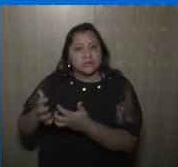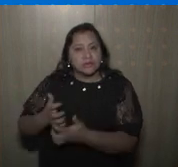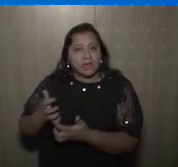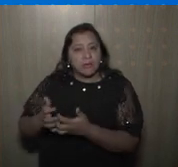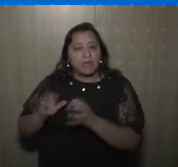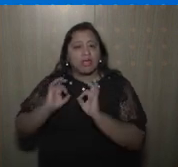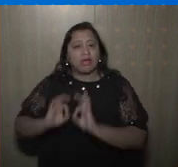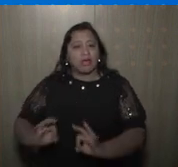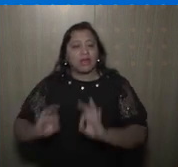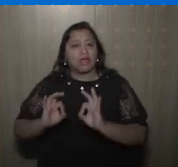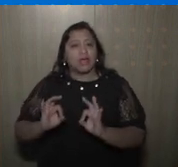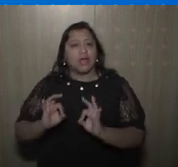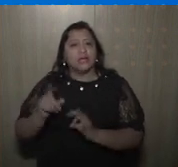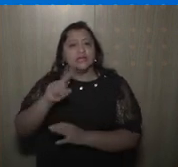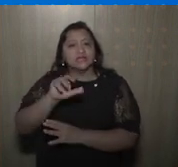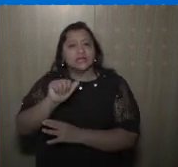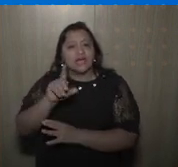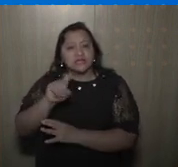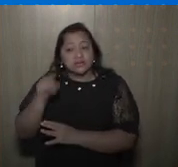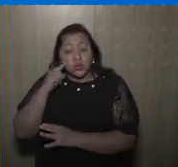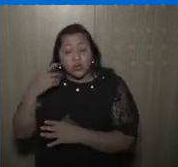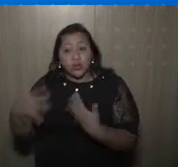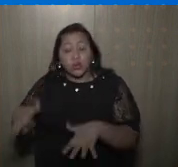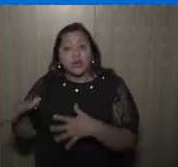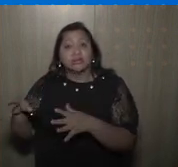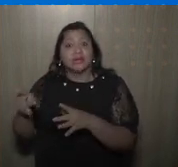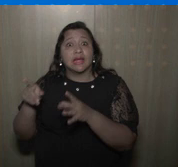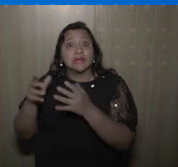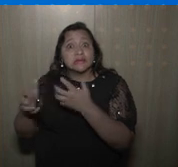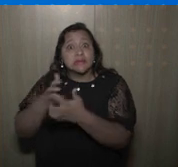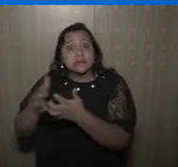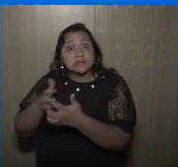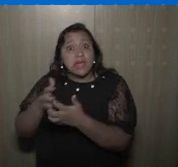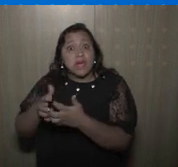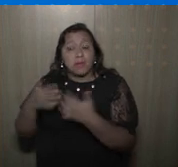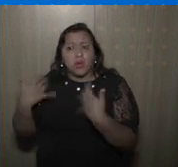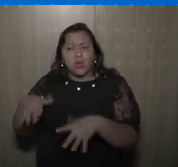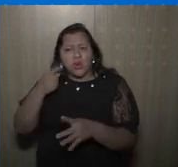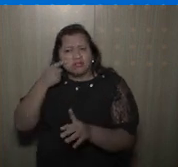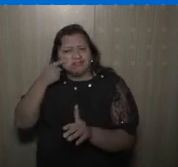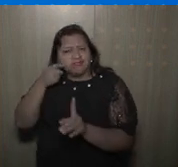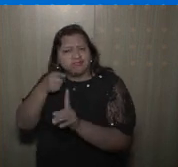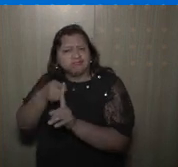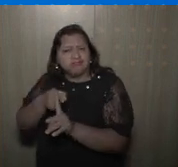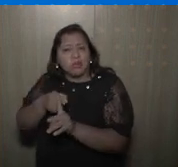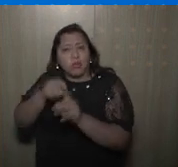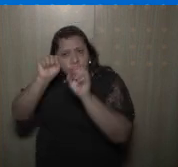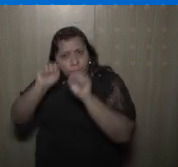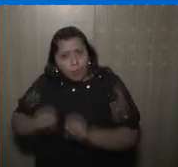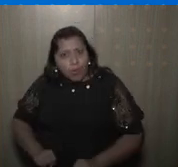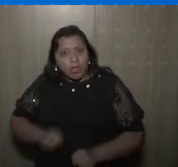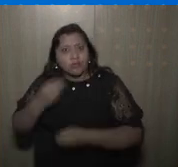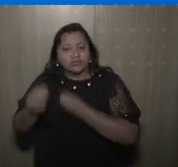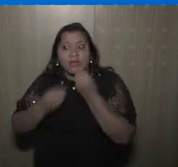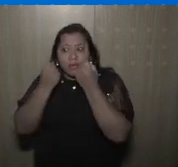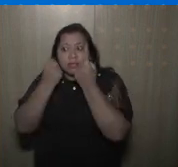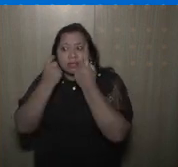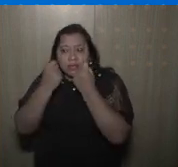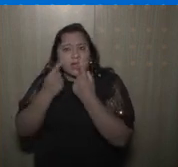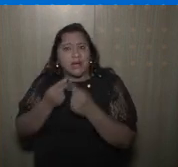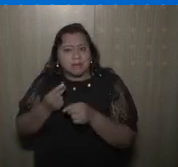superior, SASES Registro Calificado. El sistema es muy intuitivo, nos permitirá a todos entenderlo en poco